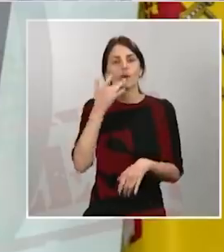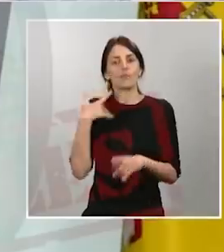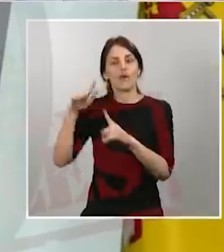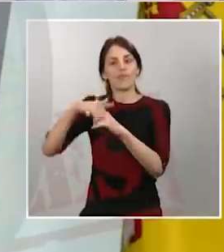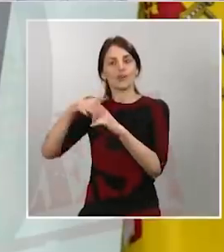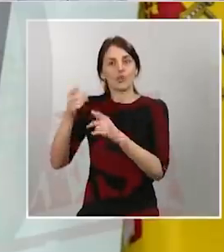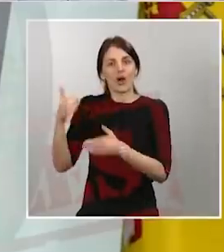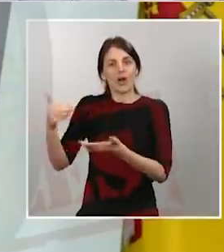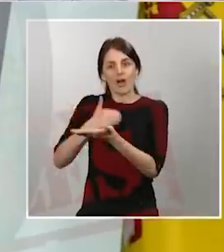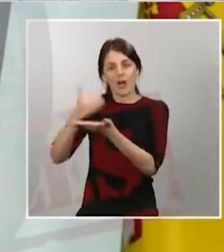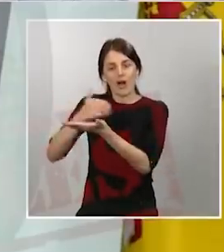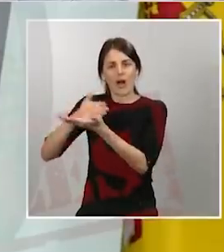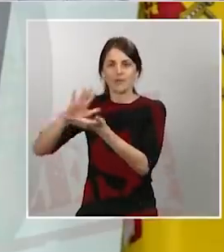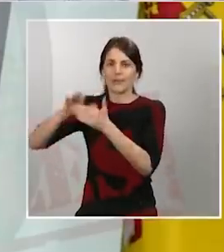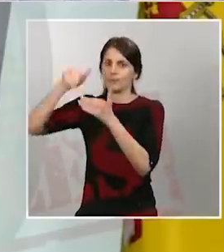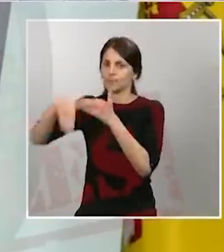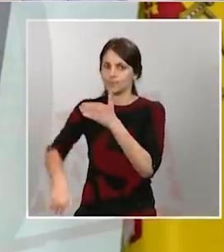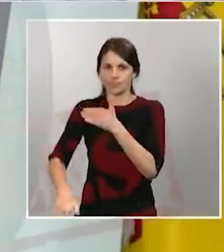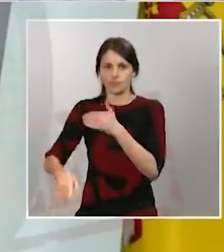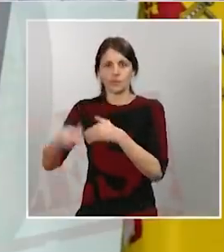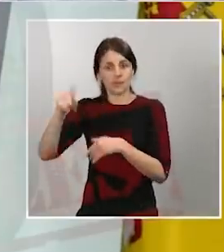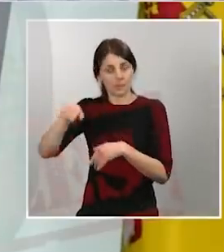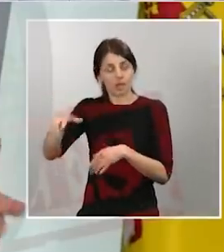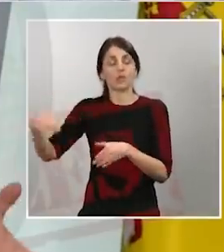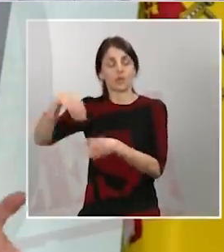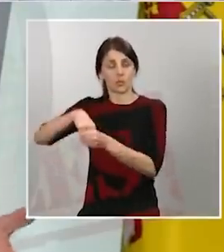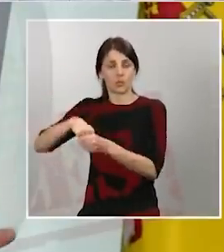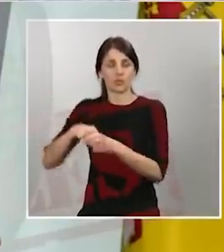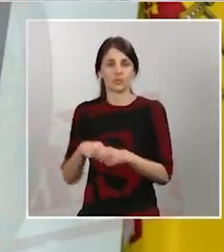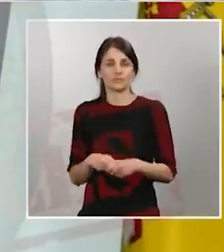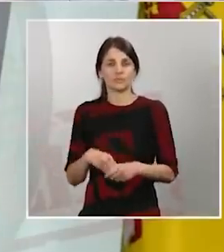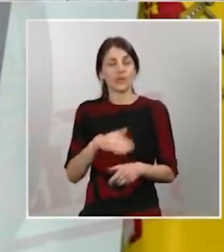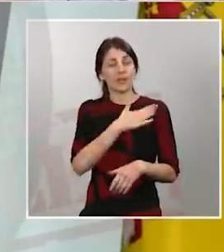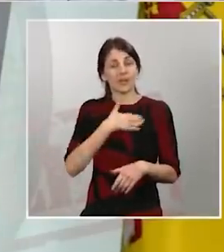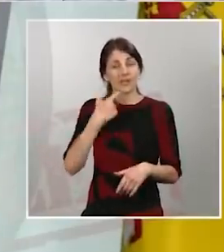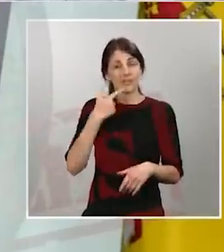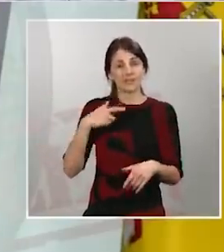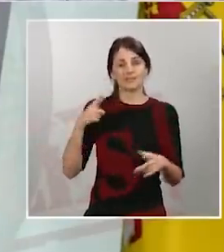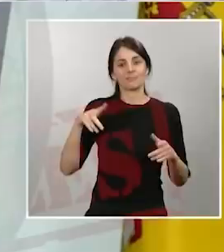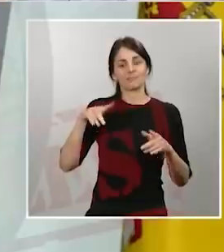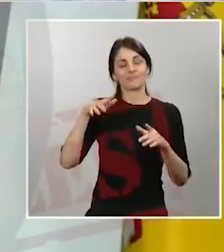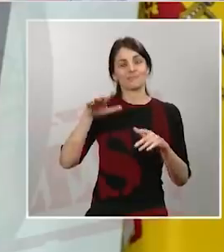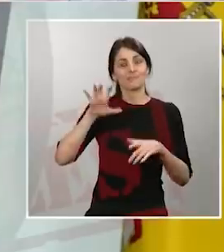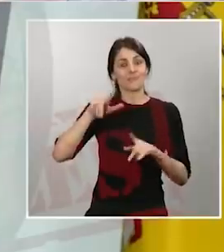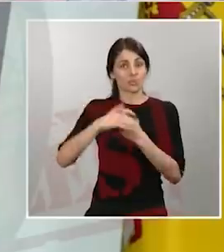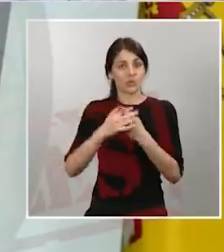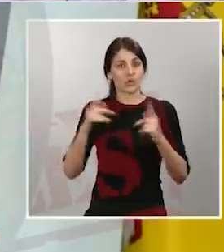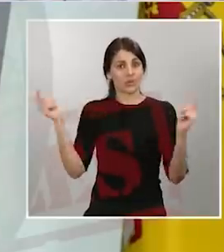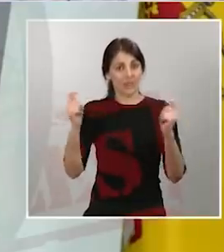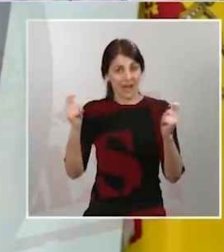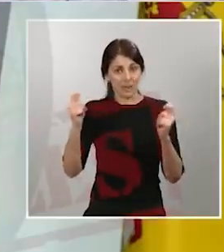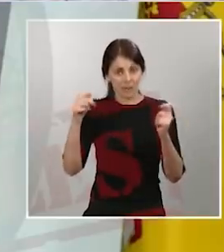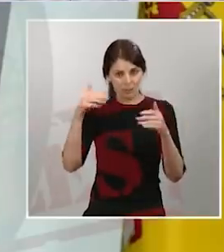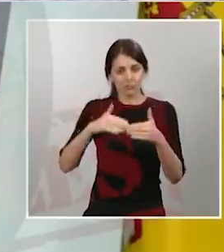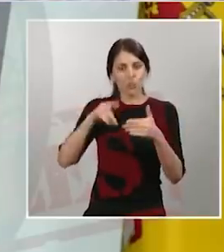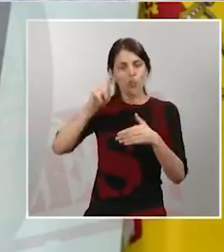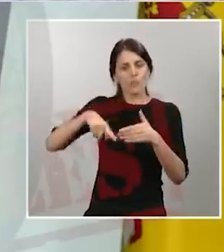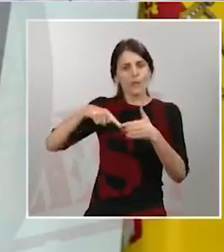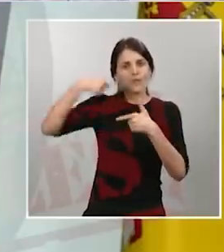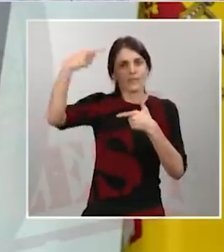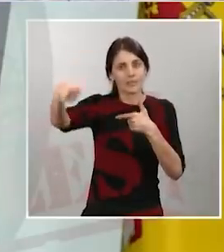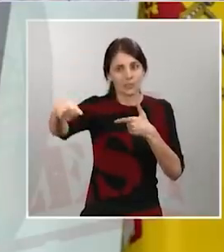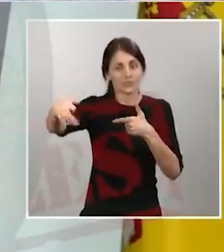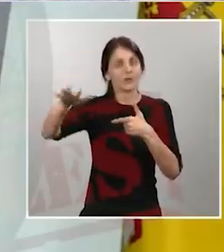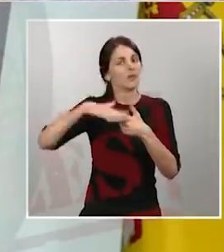Sánchez, que era el mismo que estaba diciendo, no, con los populistas no se puede, los populistas son las cartillas, los populistas son la pobreza. Bueno, pues